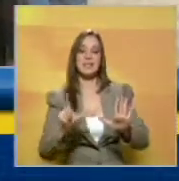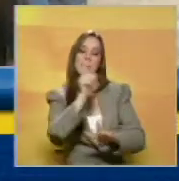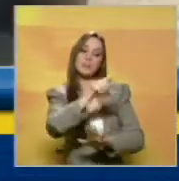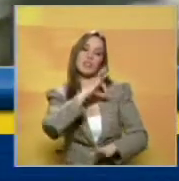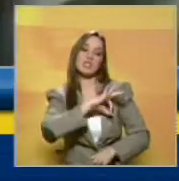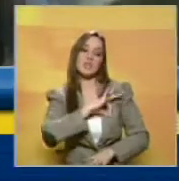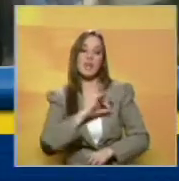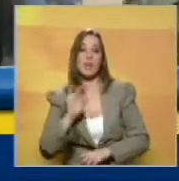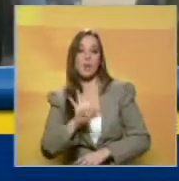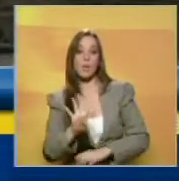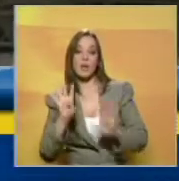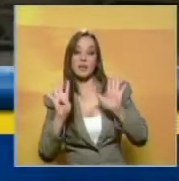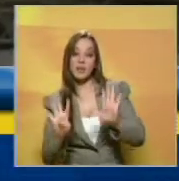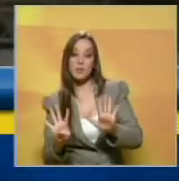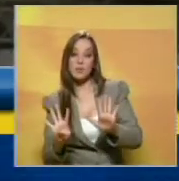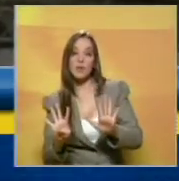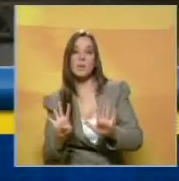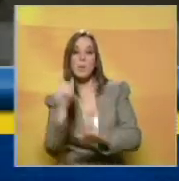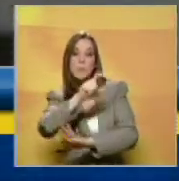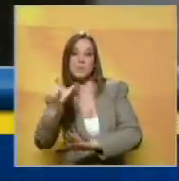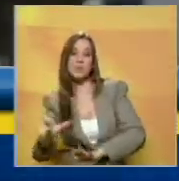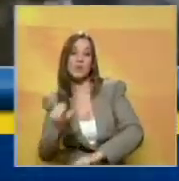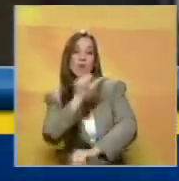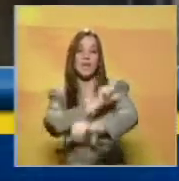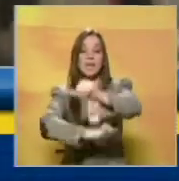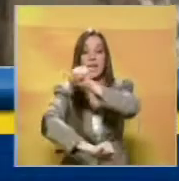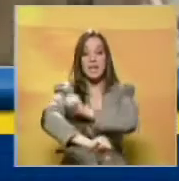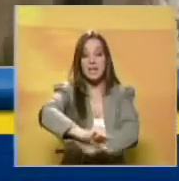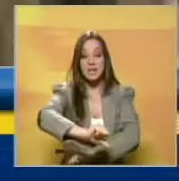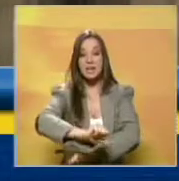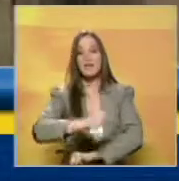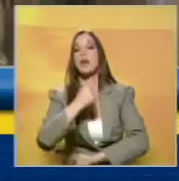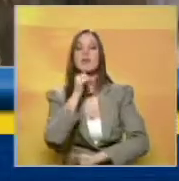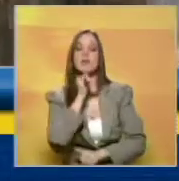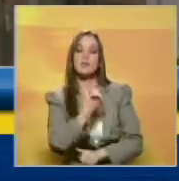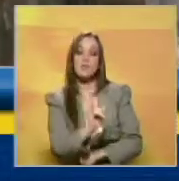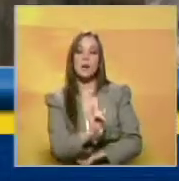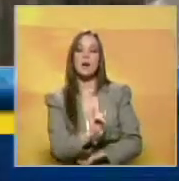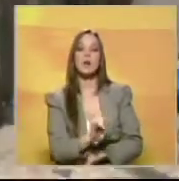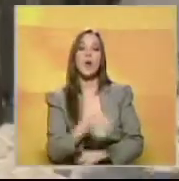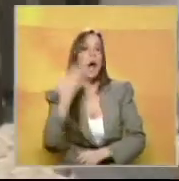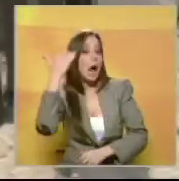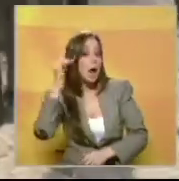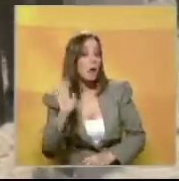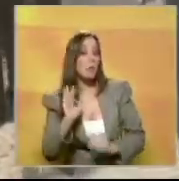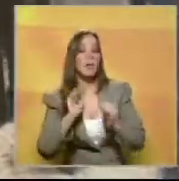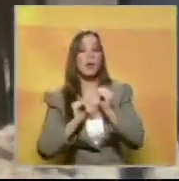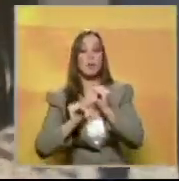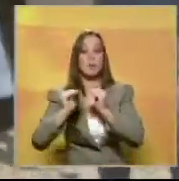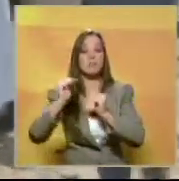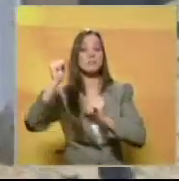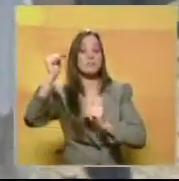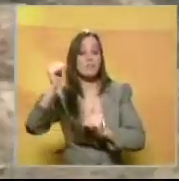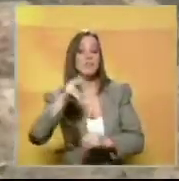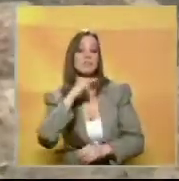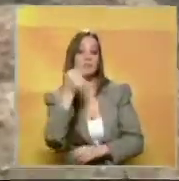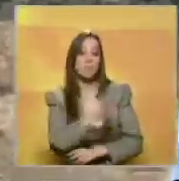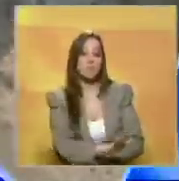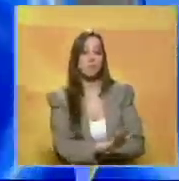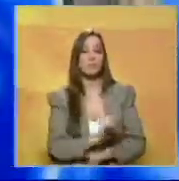civiles y 49 sufrieron heridas, según las fuentes que no descartaron que aumente la cifra de víctimas mortales.